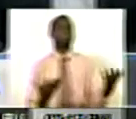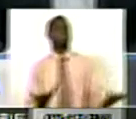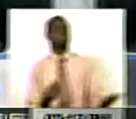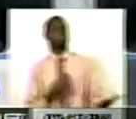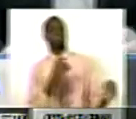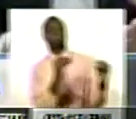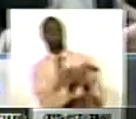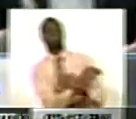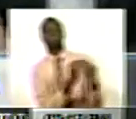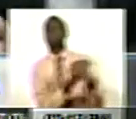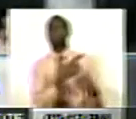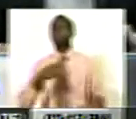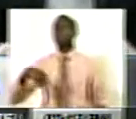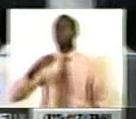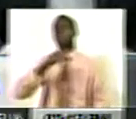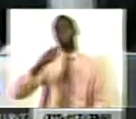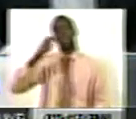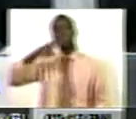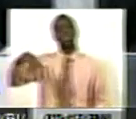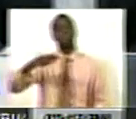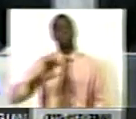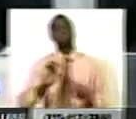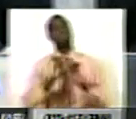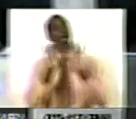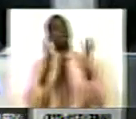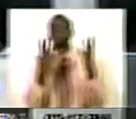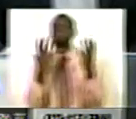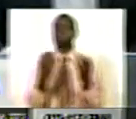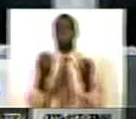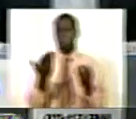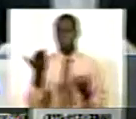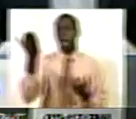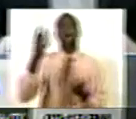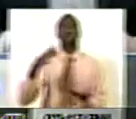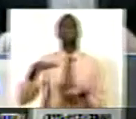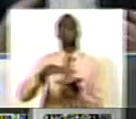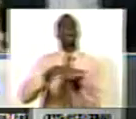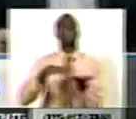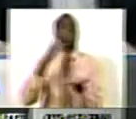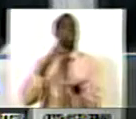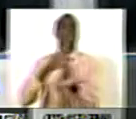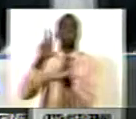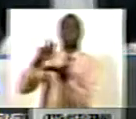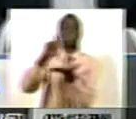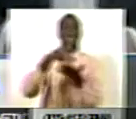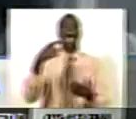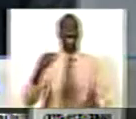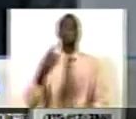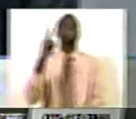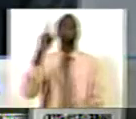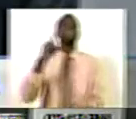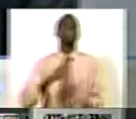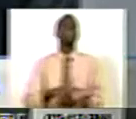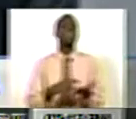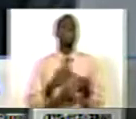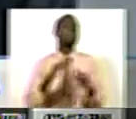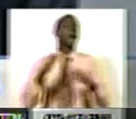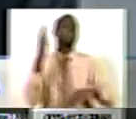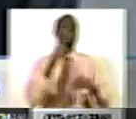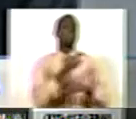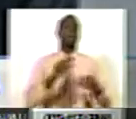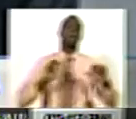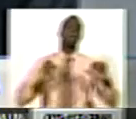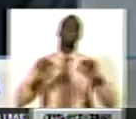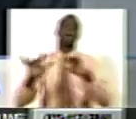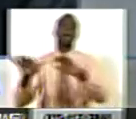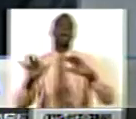con claridad. Basta salir a cualquier plaza Bolívar del país y darse cuenta que por miles están las personas participando